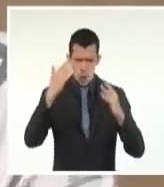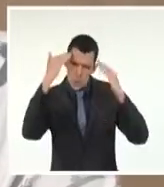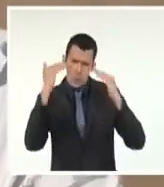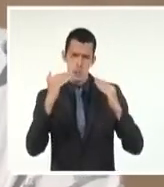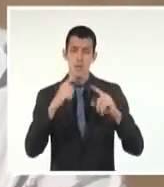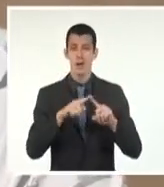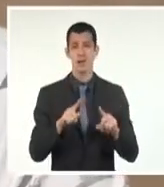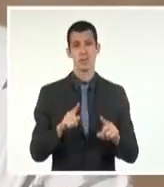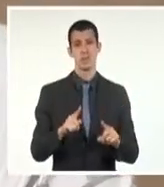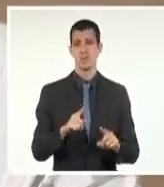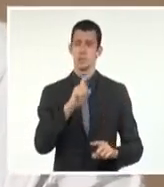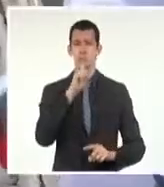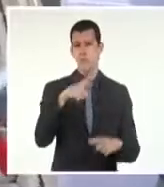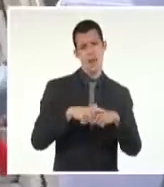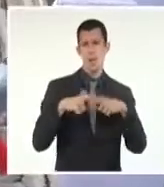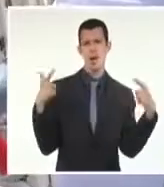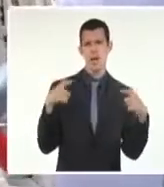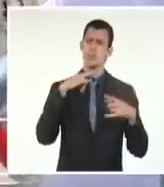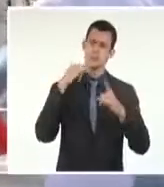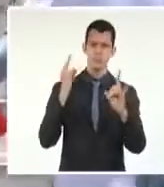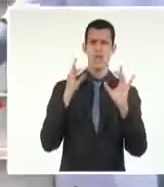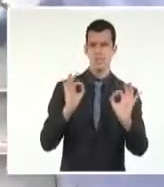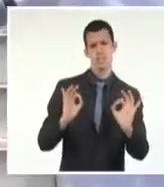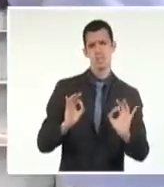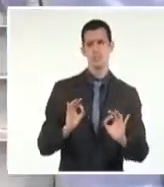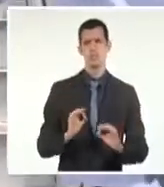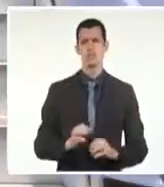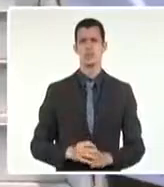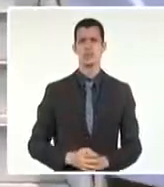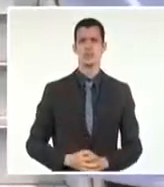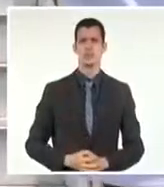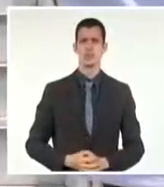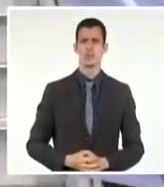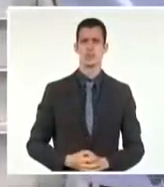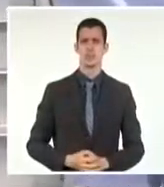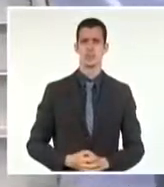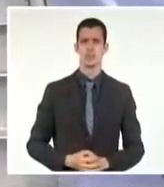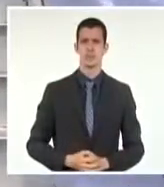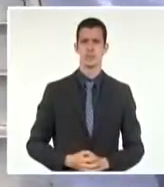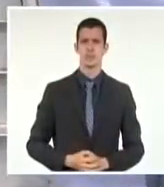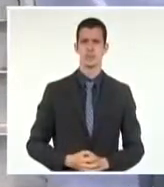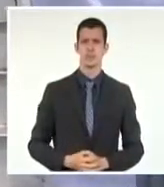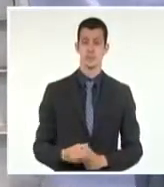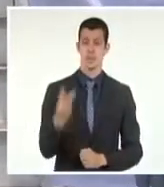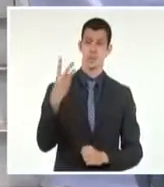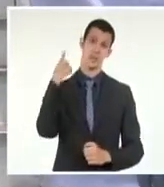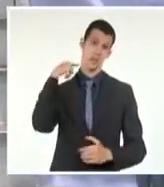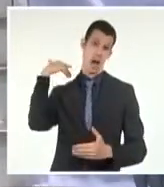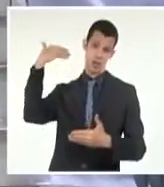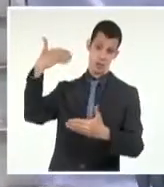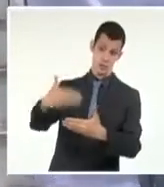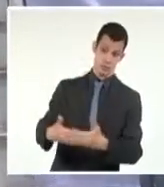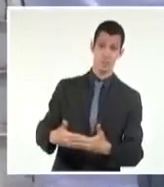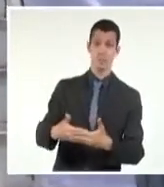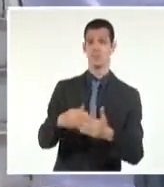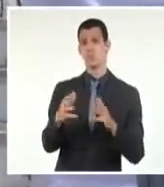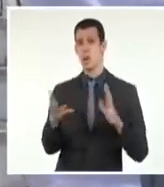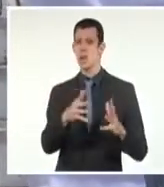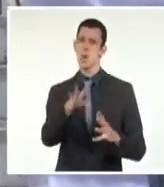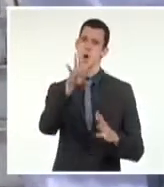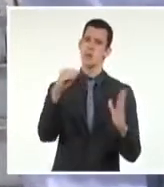pero la mayoría no es fácil en los últimos tres años fueron devueltos a cuba alrededor de 4.900